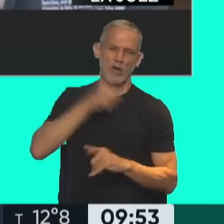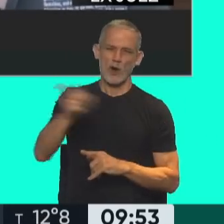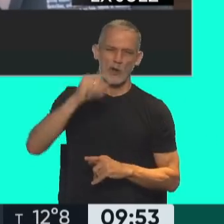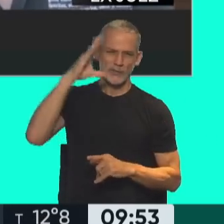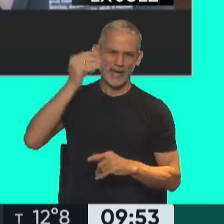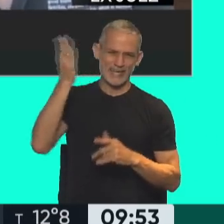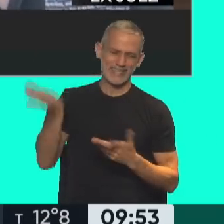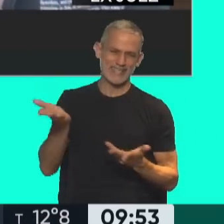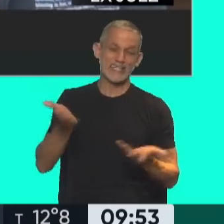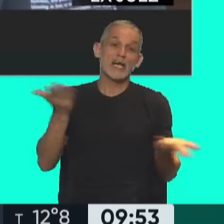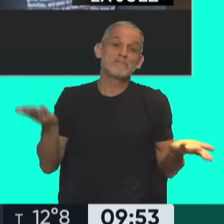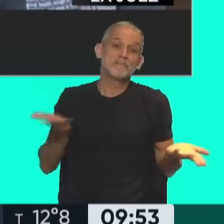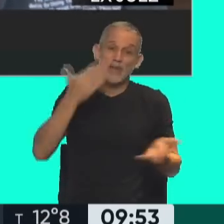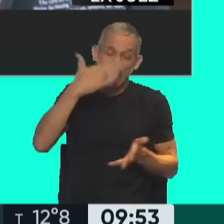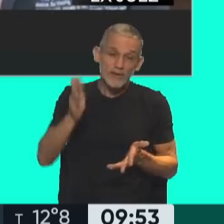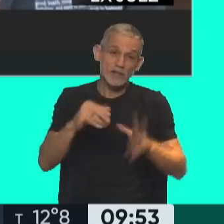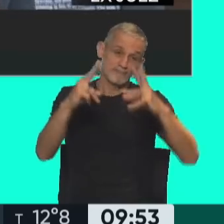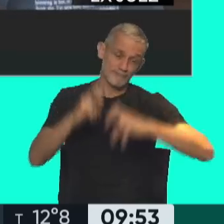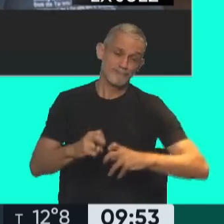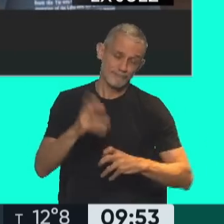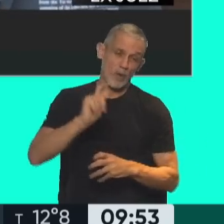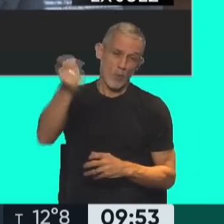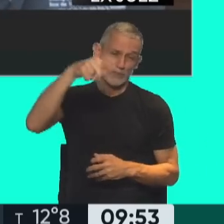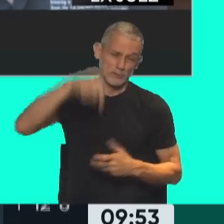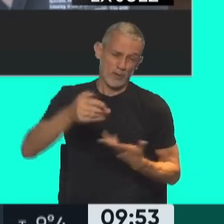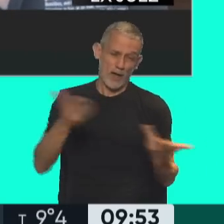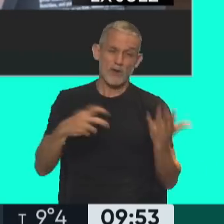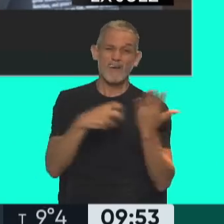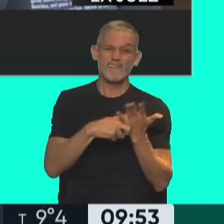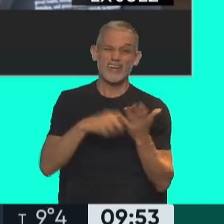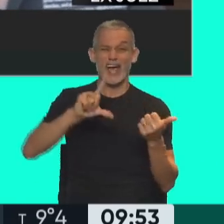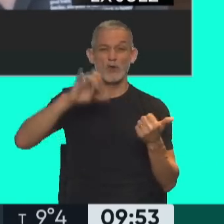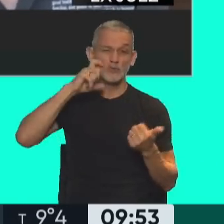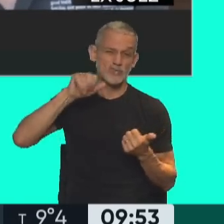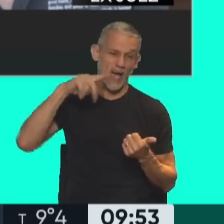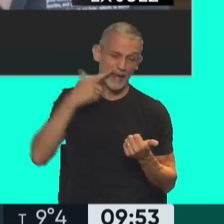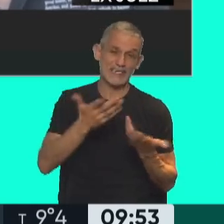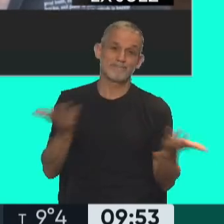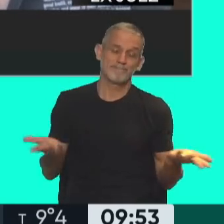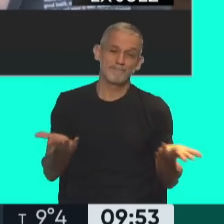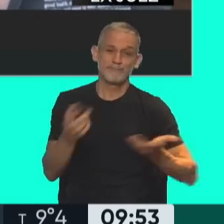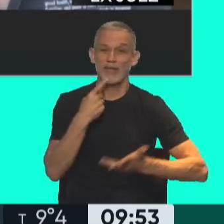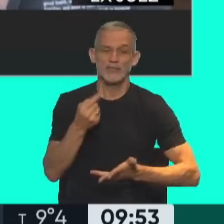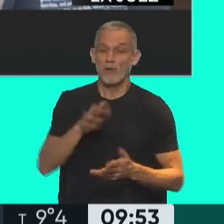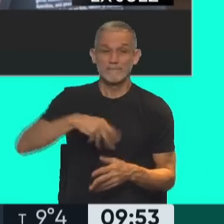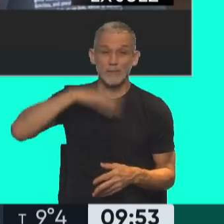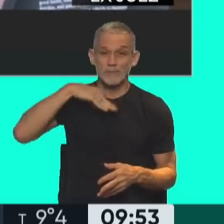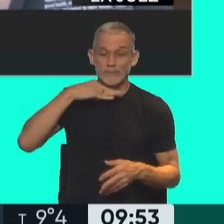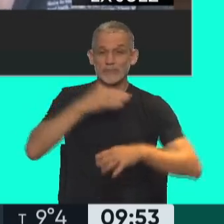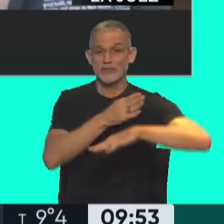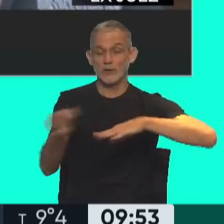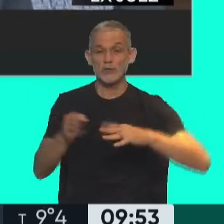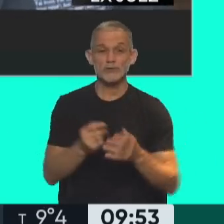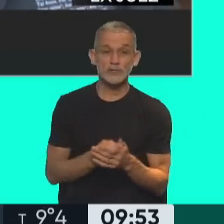que después termina con la causa que hoy estamos viendo como fiscal como luciano diciendo las tonterías que dice el